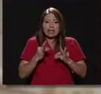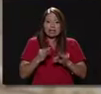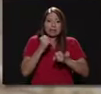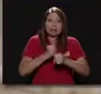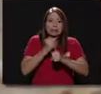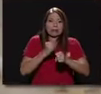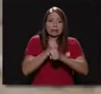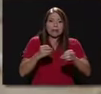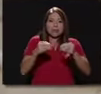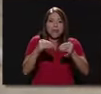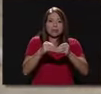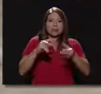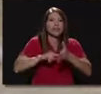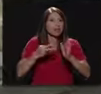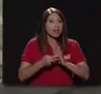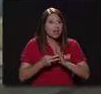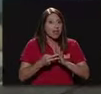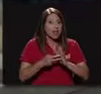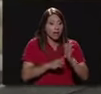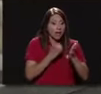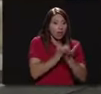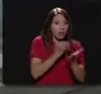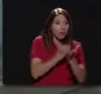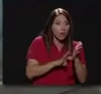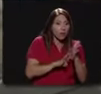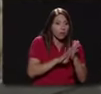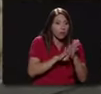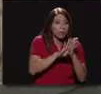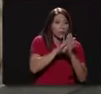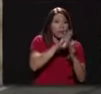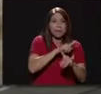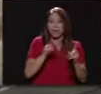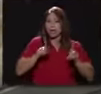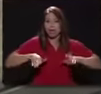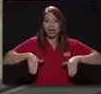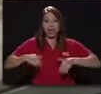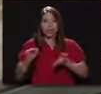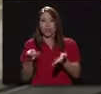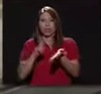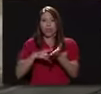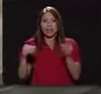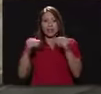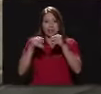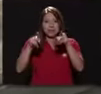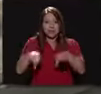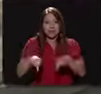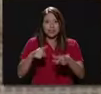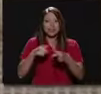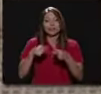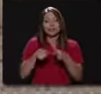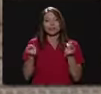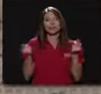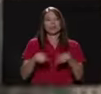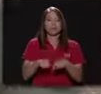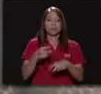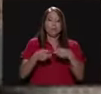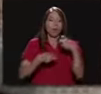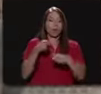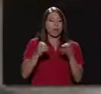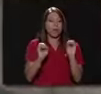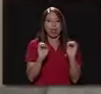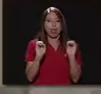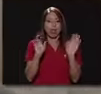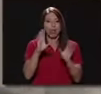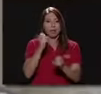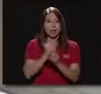significa también? Que conforme va creciendo la economía, mejorando la productividad, no va contratando más trabajadores. Y esto lo genera un problema del desempleo,